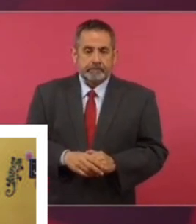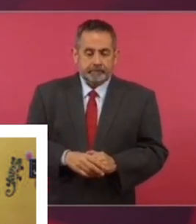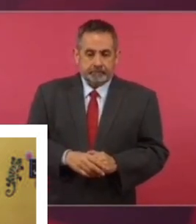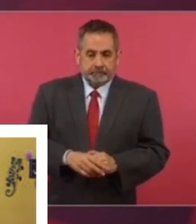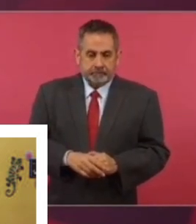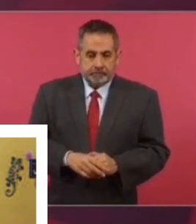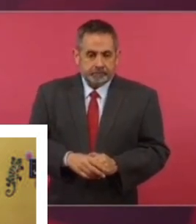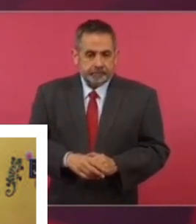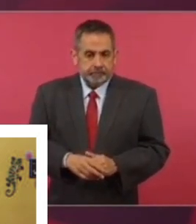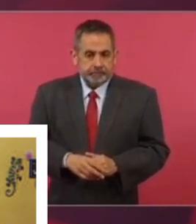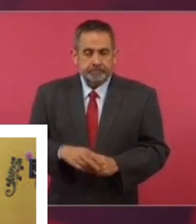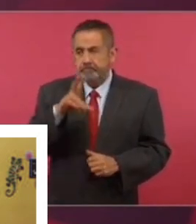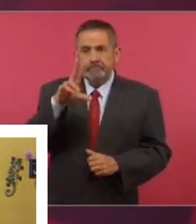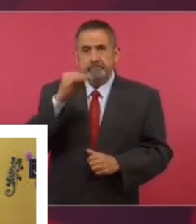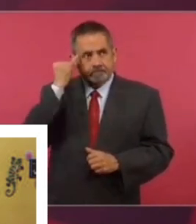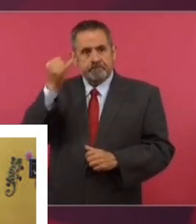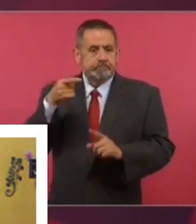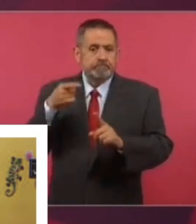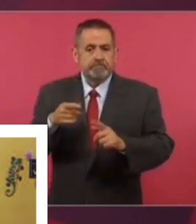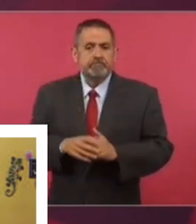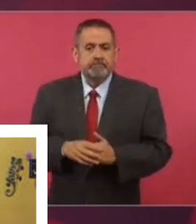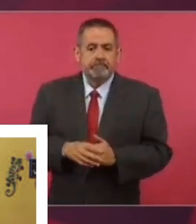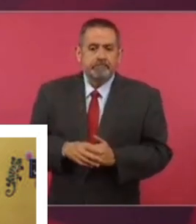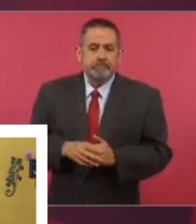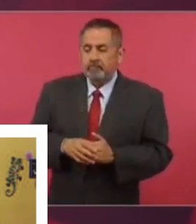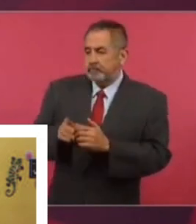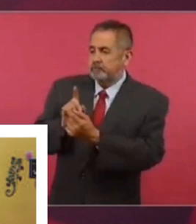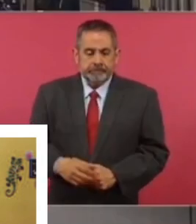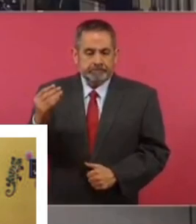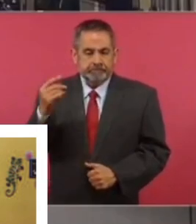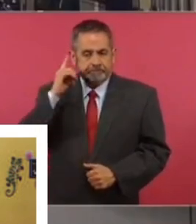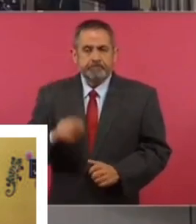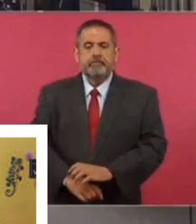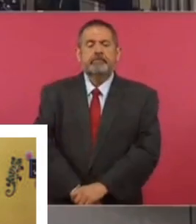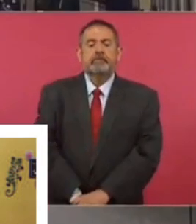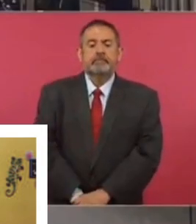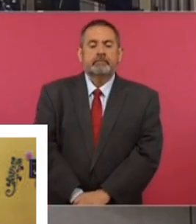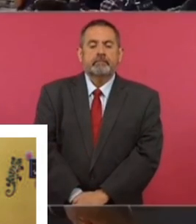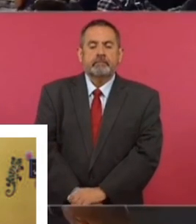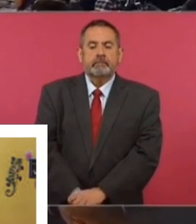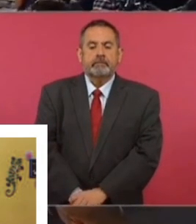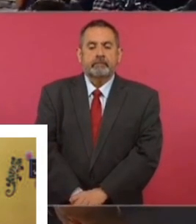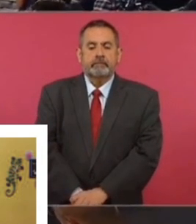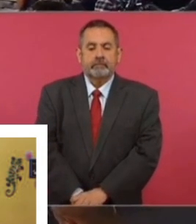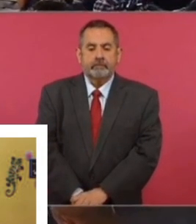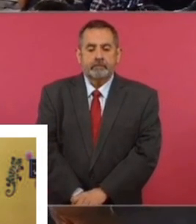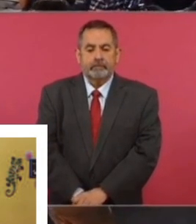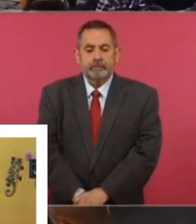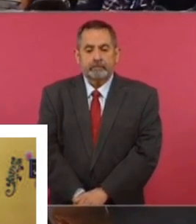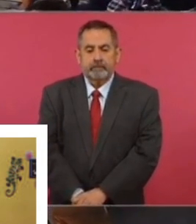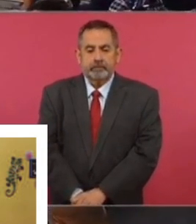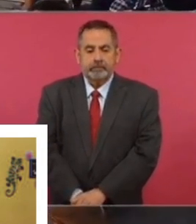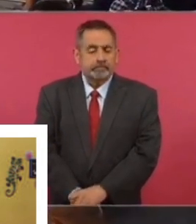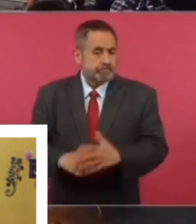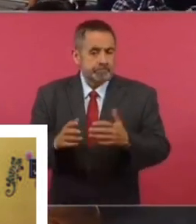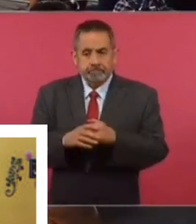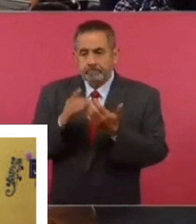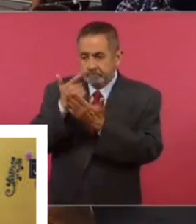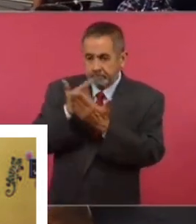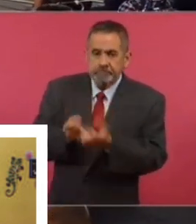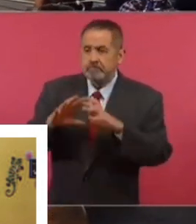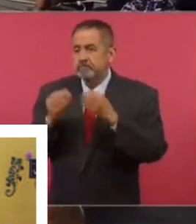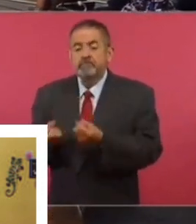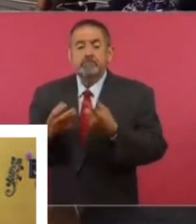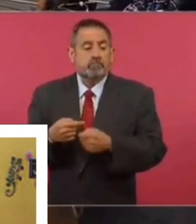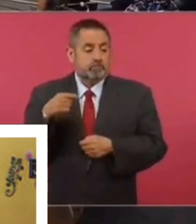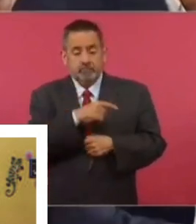No se trata de hacer daño a nadie. A ellos lo que les preocupa al colectivo es que puedan maquillarse, lo voy a poner así, las cifras actuales.